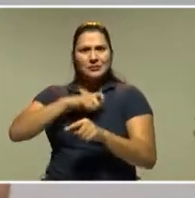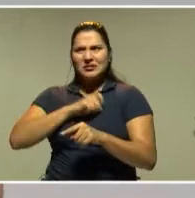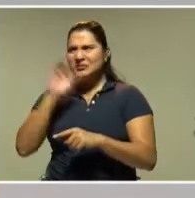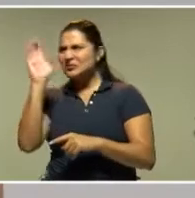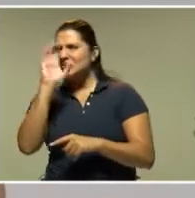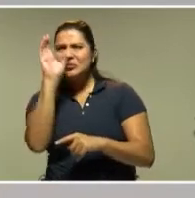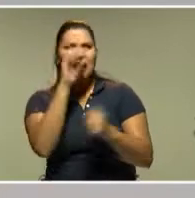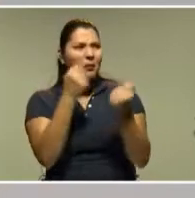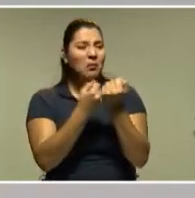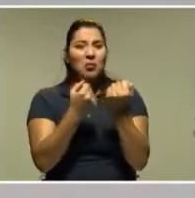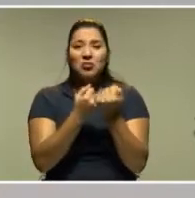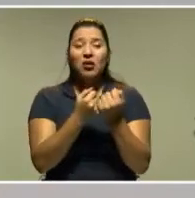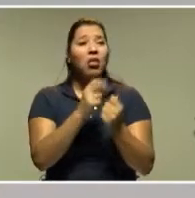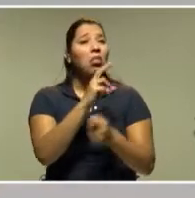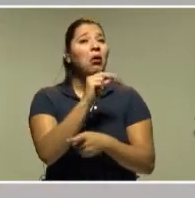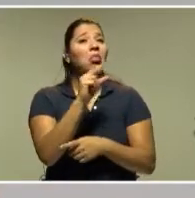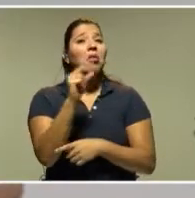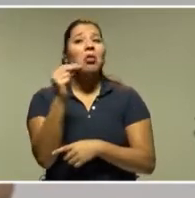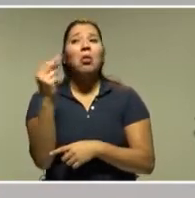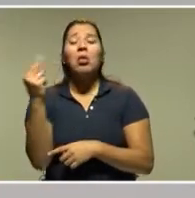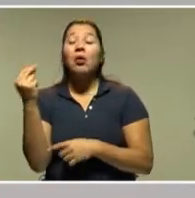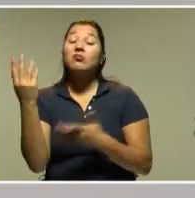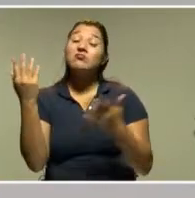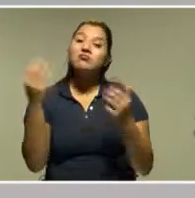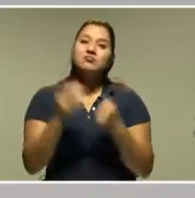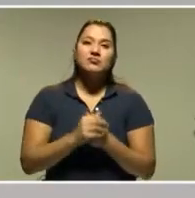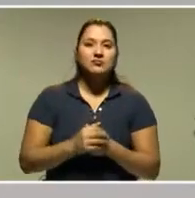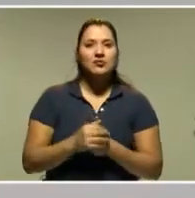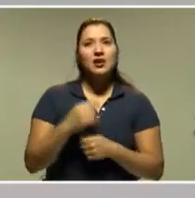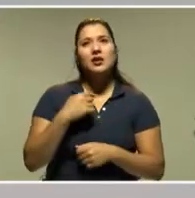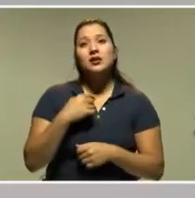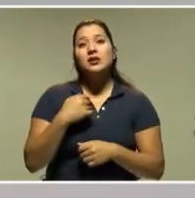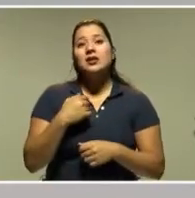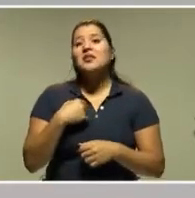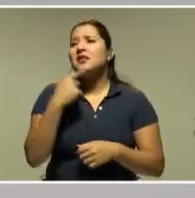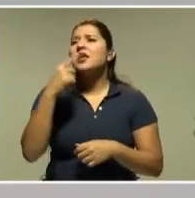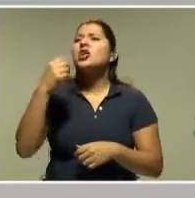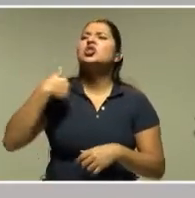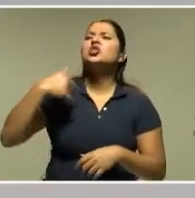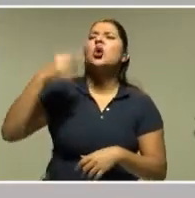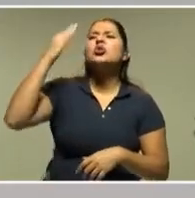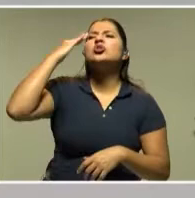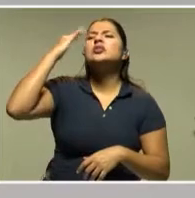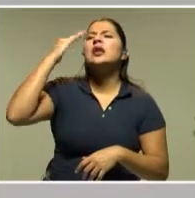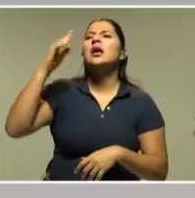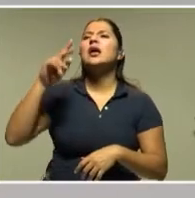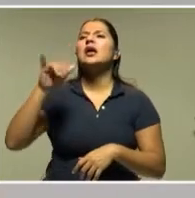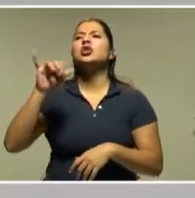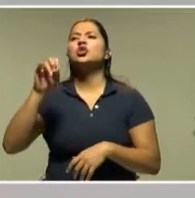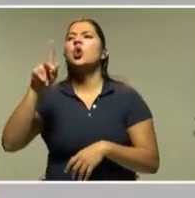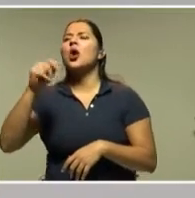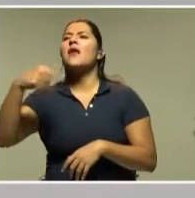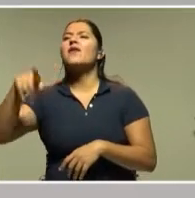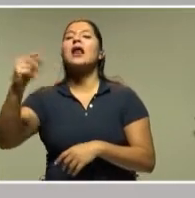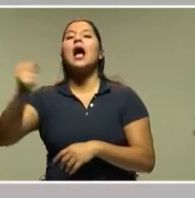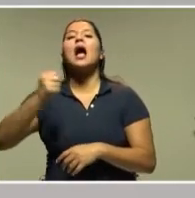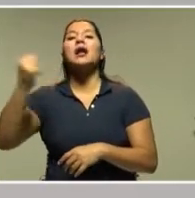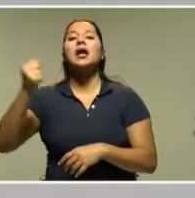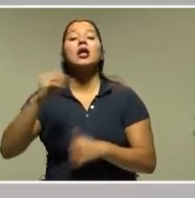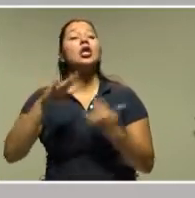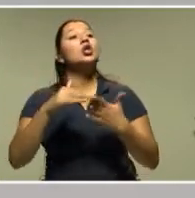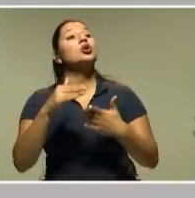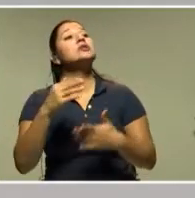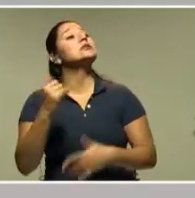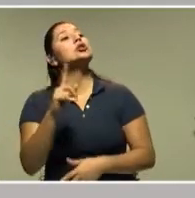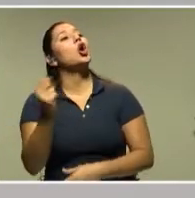nadie nos hacía caso. Era como, yo sé que yo acabo de ganar, decía mi promotor. Yo acabo de ir a España y va a ganar. Entonces, y si no